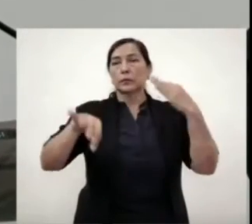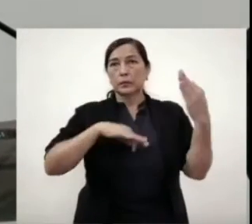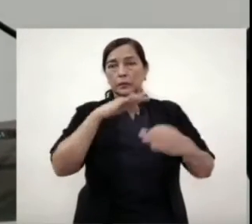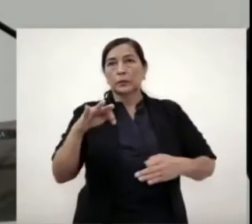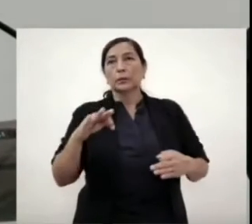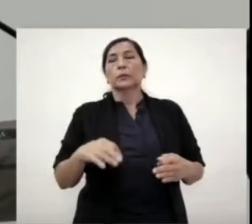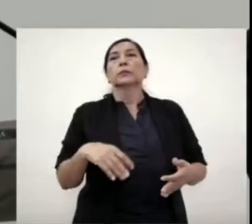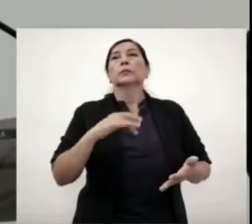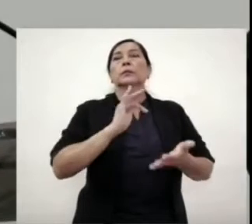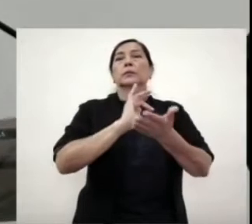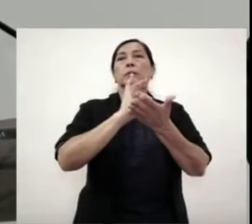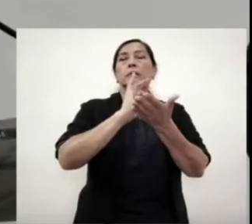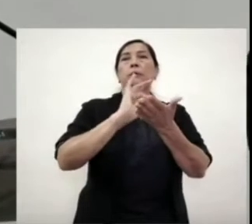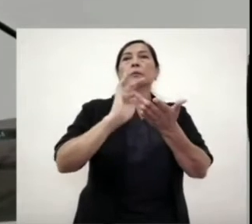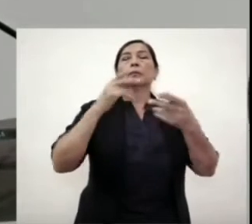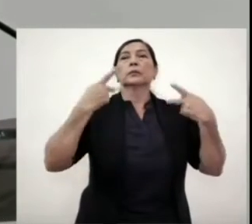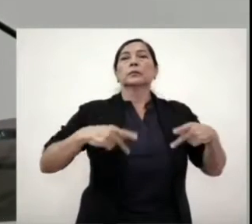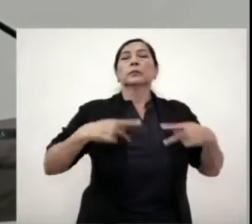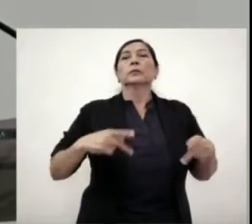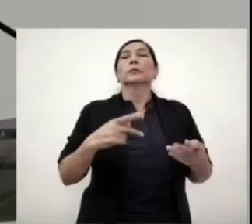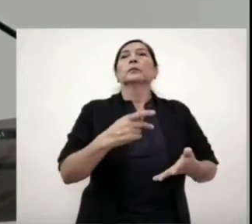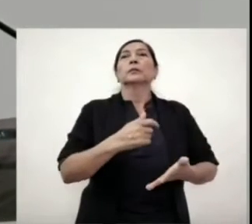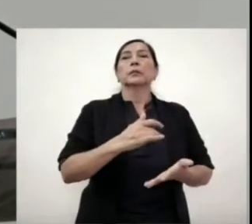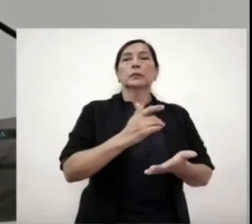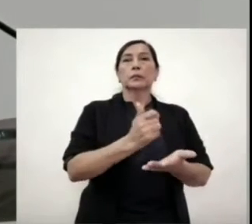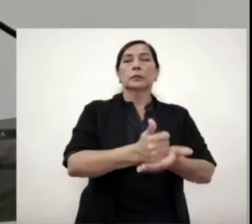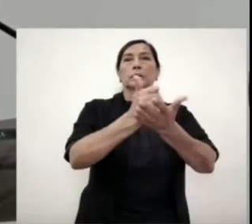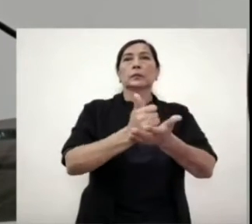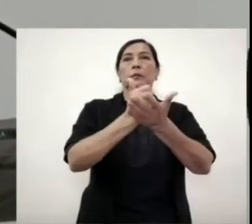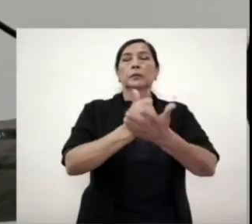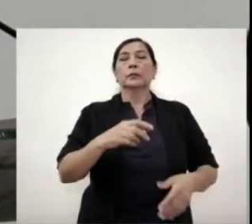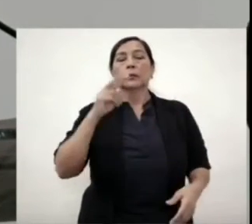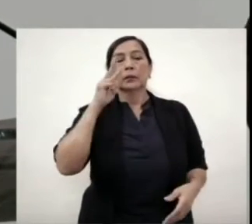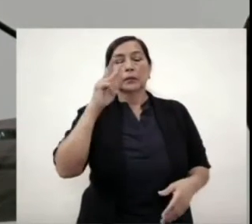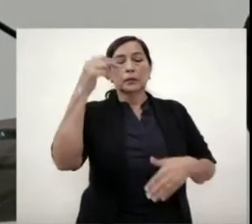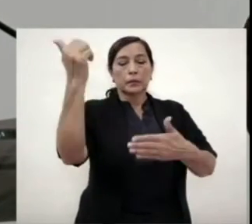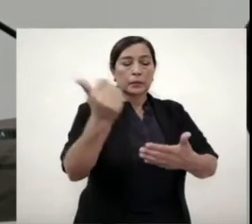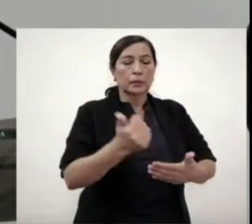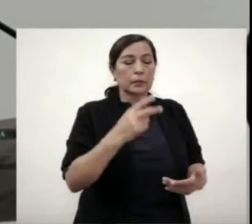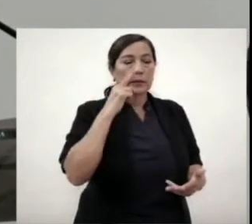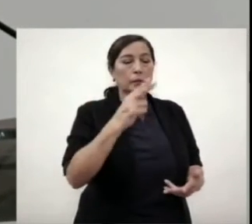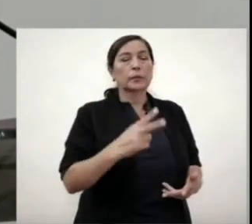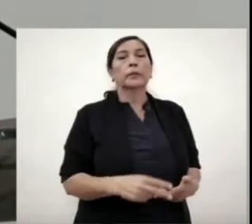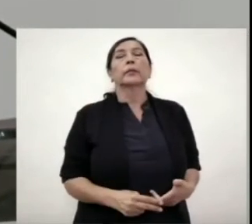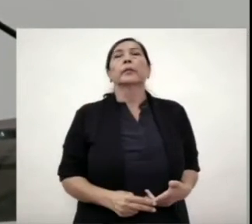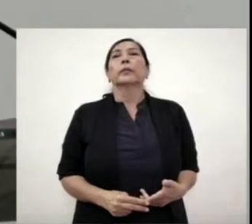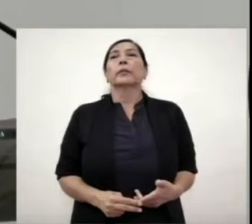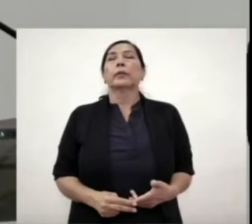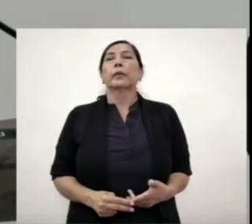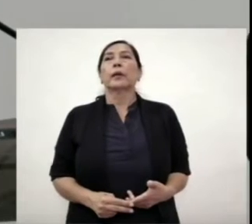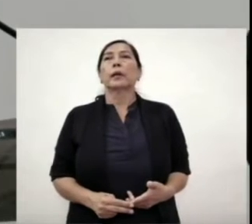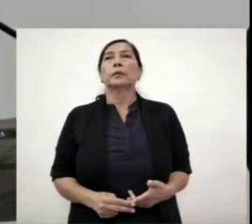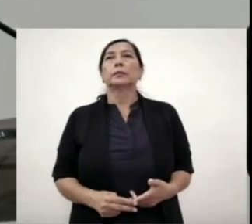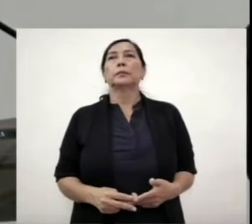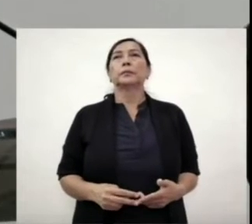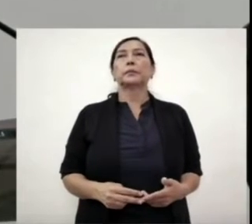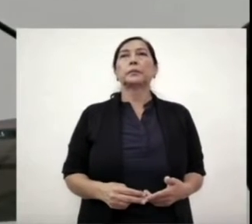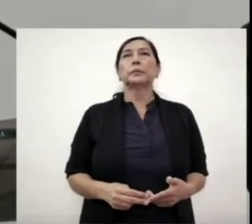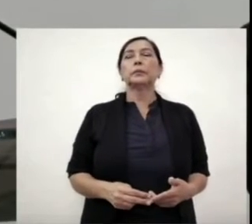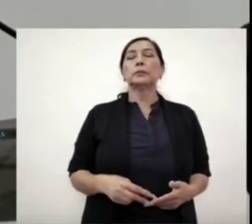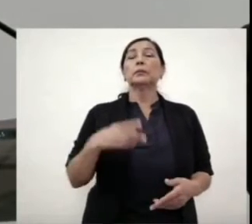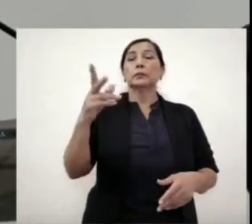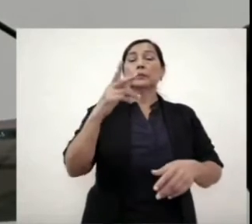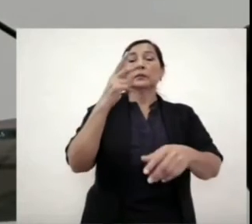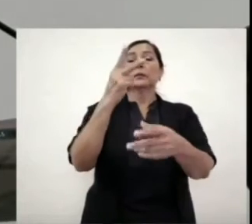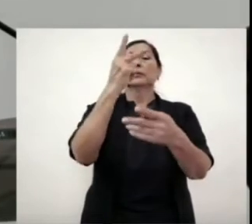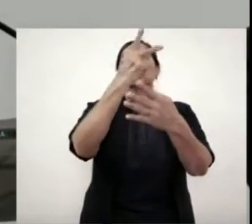en la foco de atención para este gran programa que vamos a arrancar, Barrio Bienestar. Un